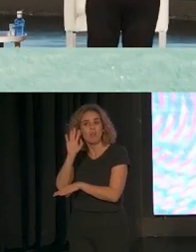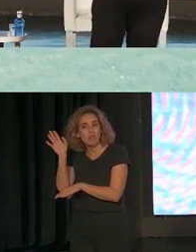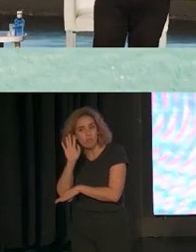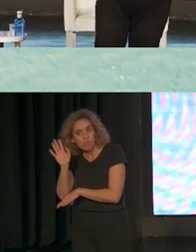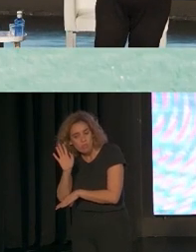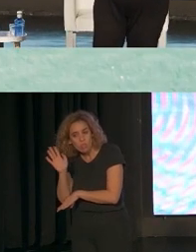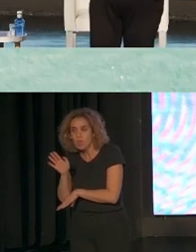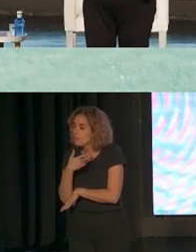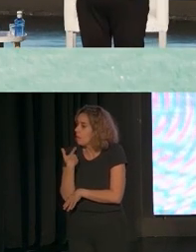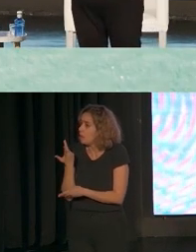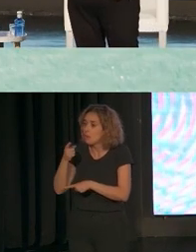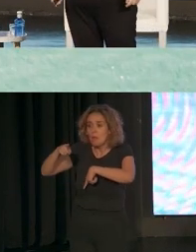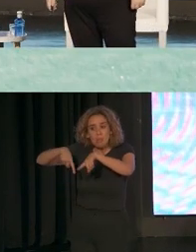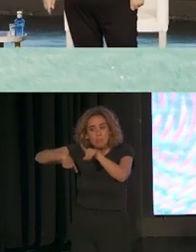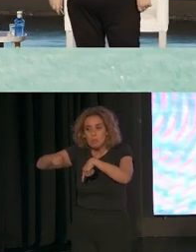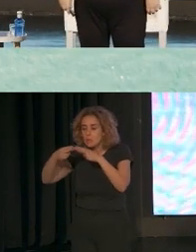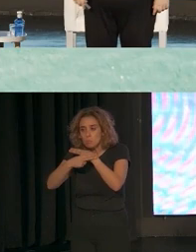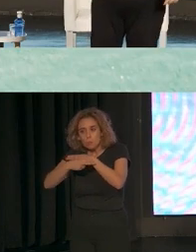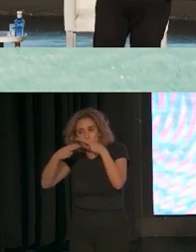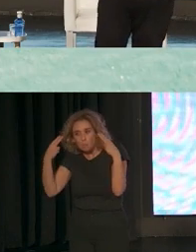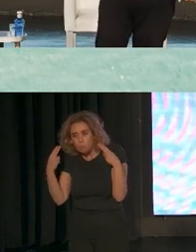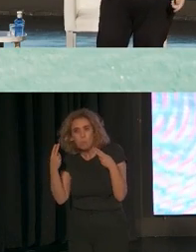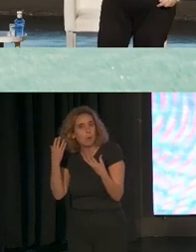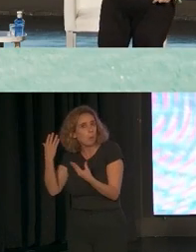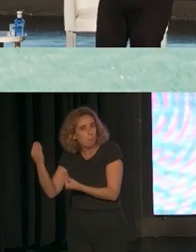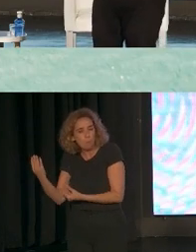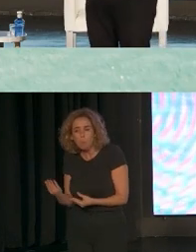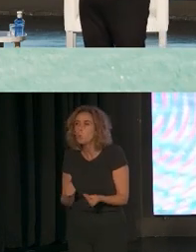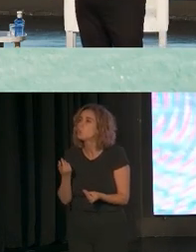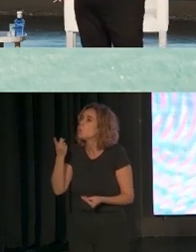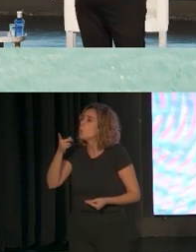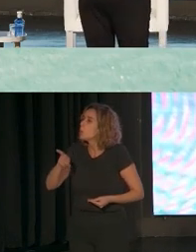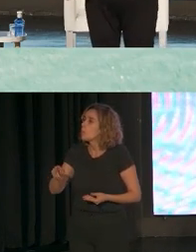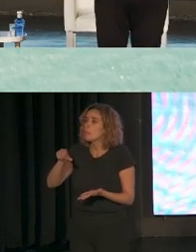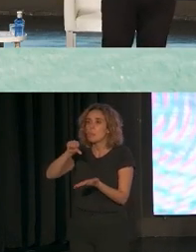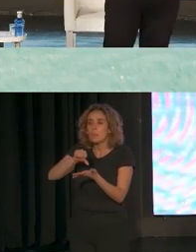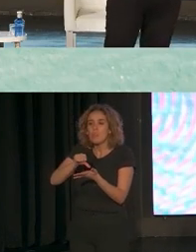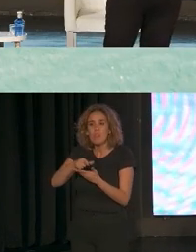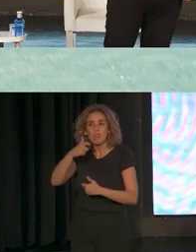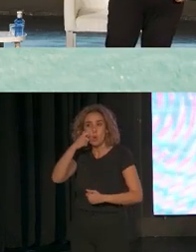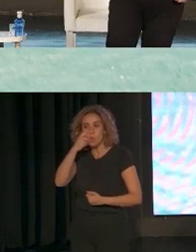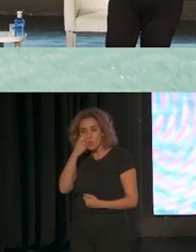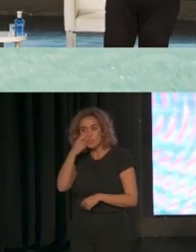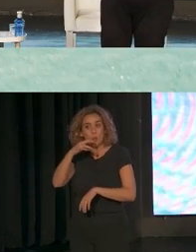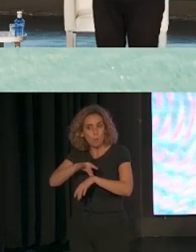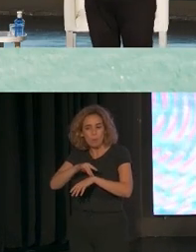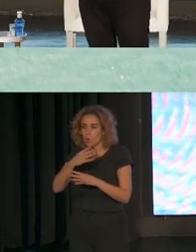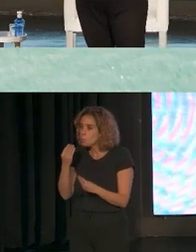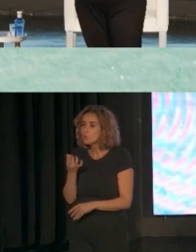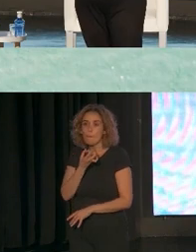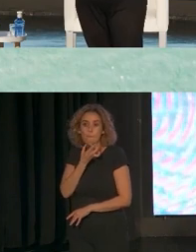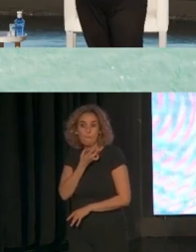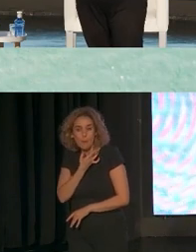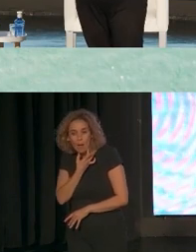hay muchas opciones de transporte público también hay varios centros de salud hay bares y